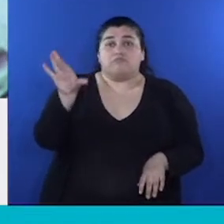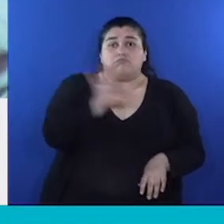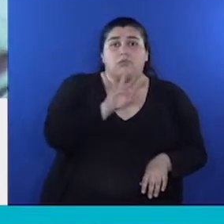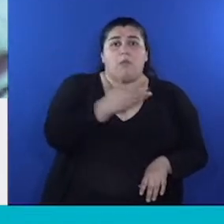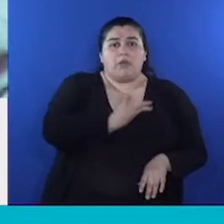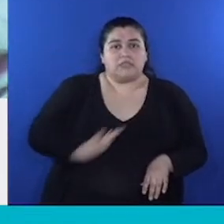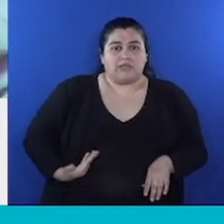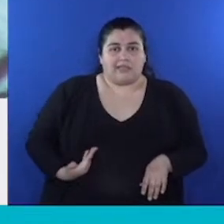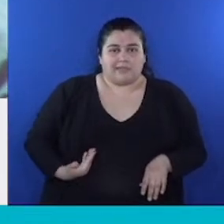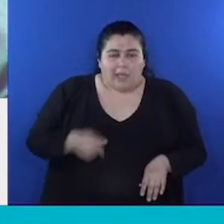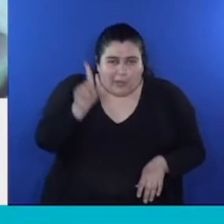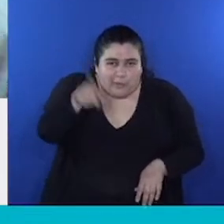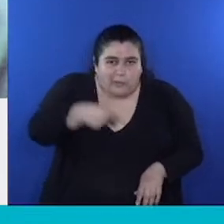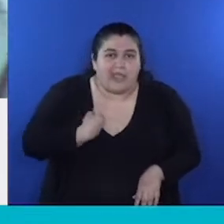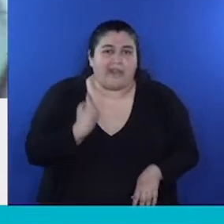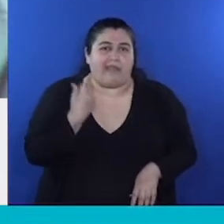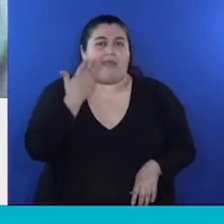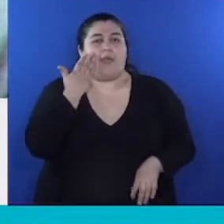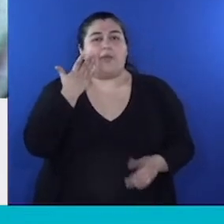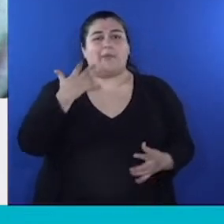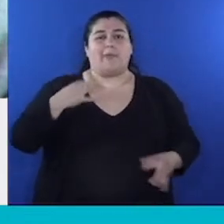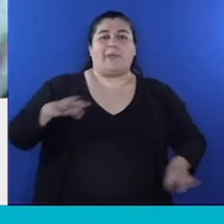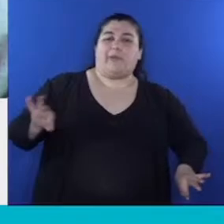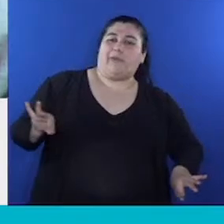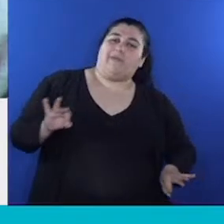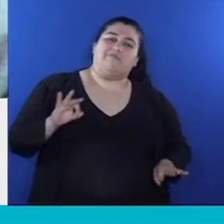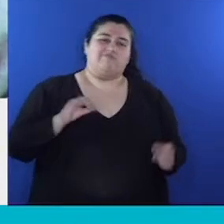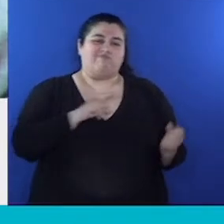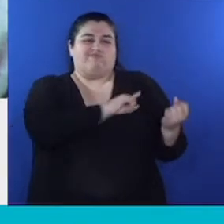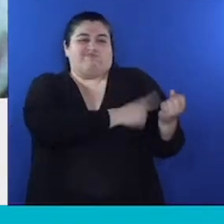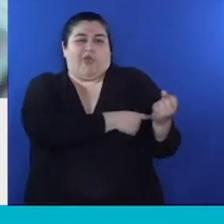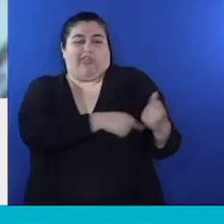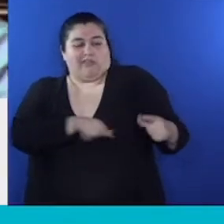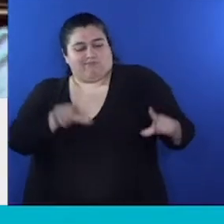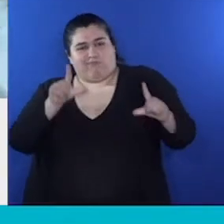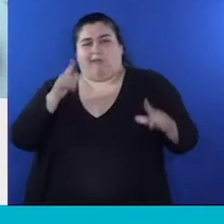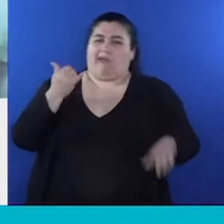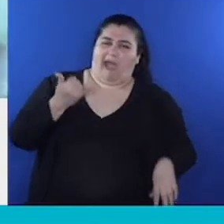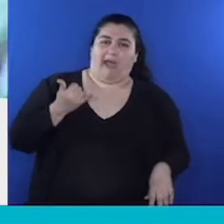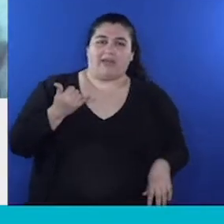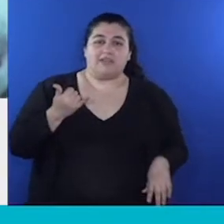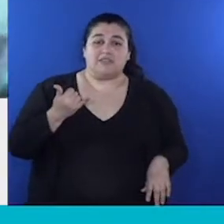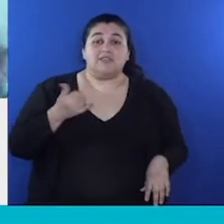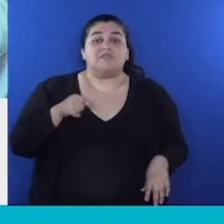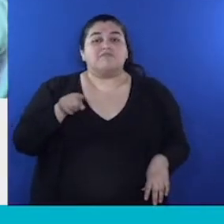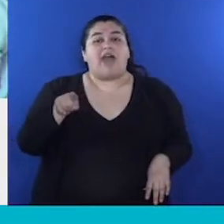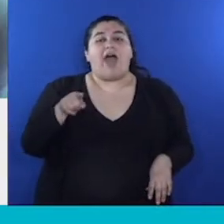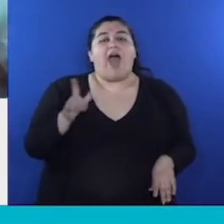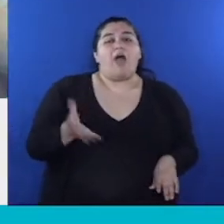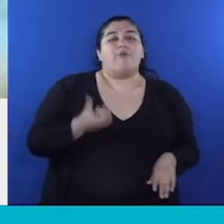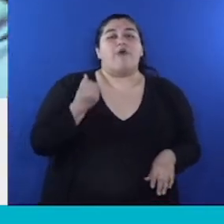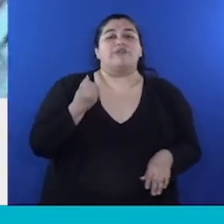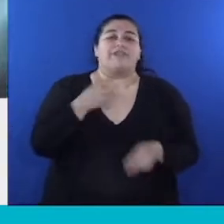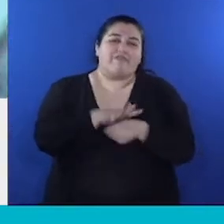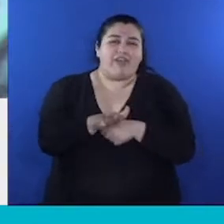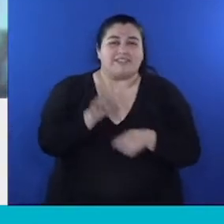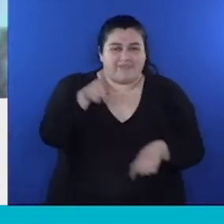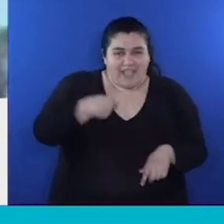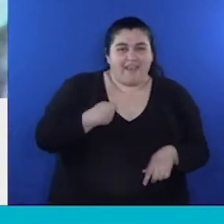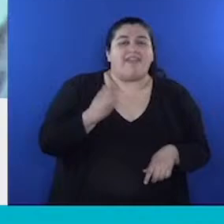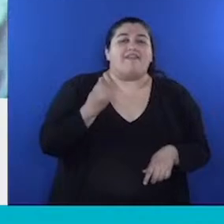la impunidad. Ese tipo se creía poderoso. Ese tipo usaba su posición para ejercer